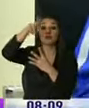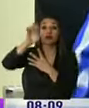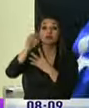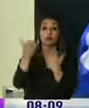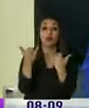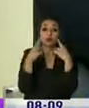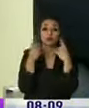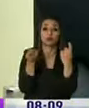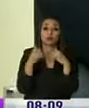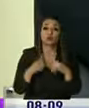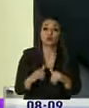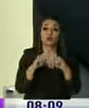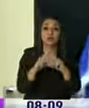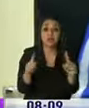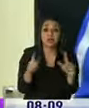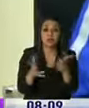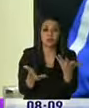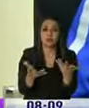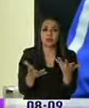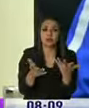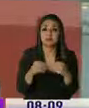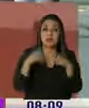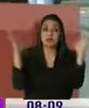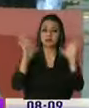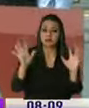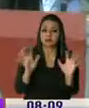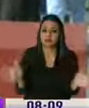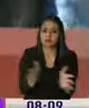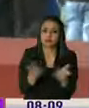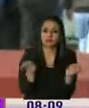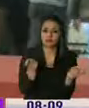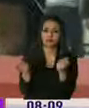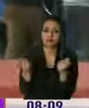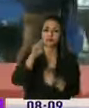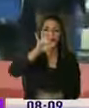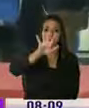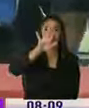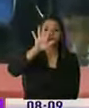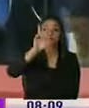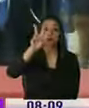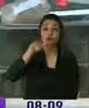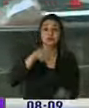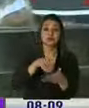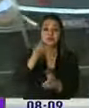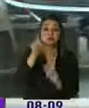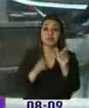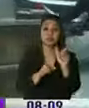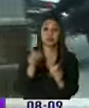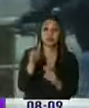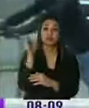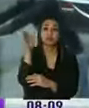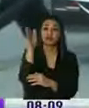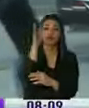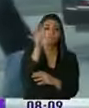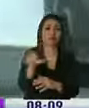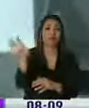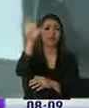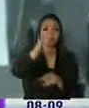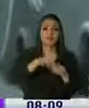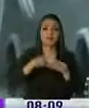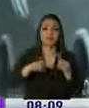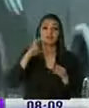realizando monitoreo, sin embargo, no ha pasado a mayores. En total, 552.000 personas salieron del distrito hacia los